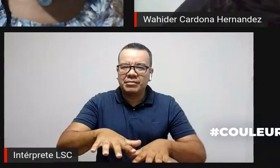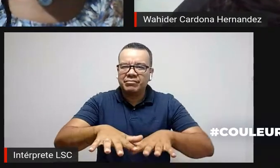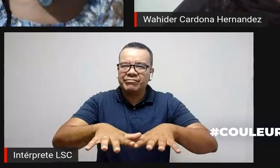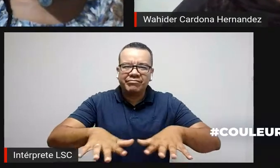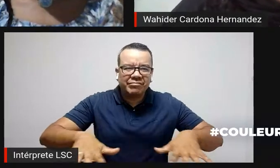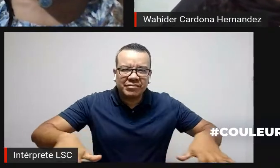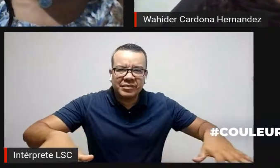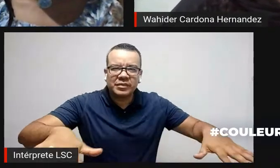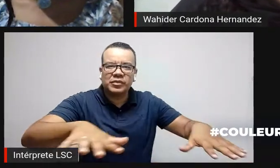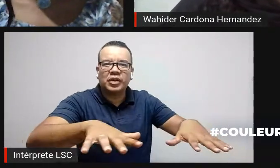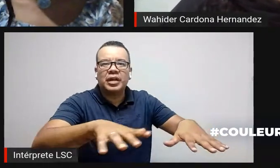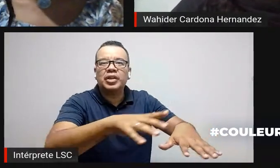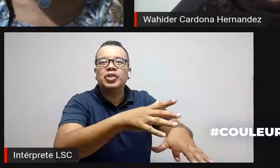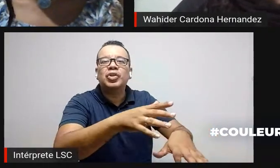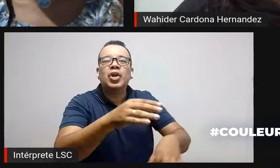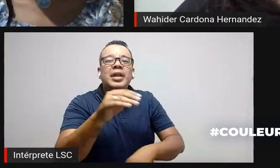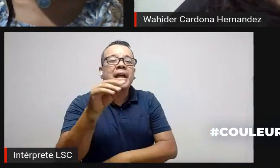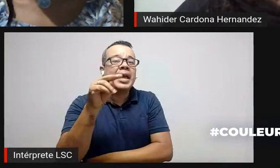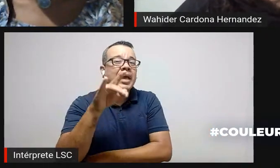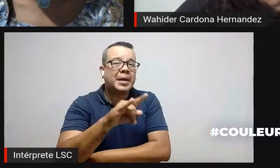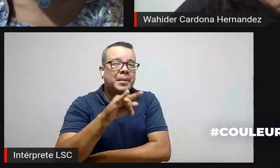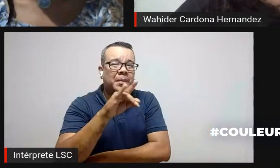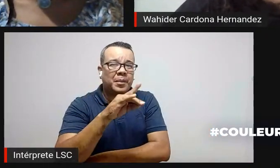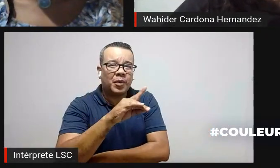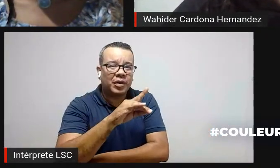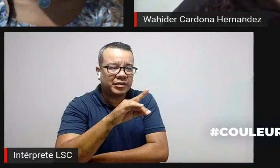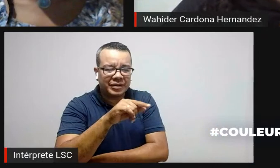en Bolivia, bebiendo espejos en